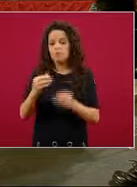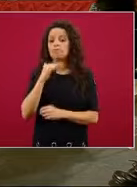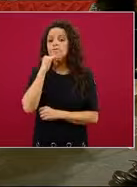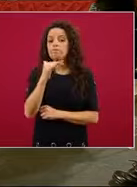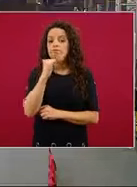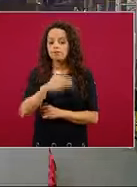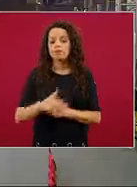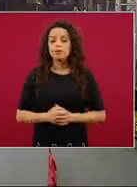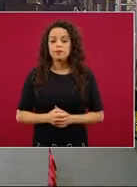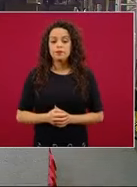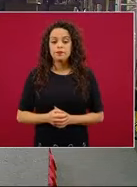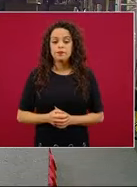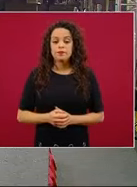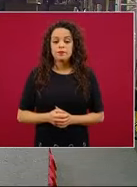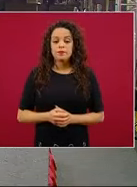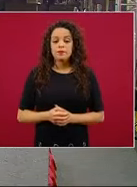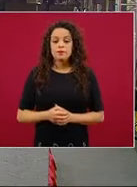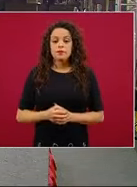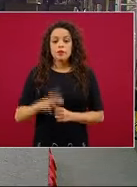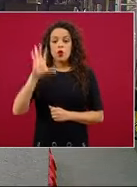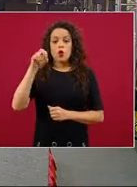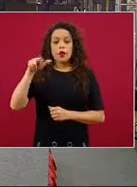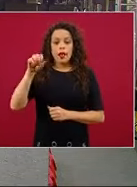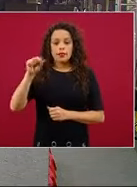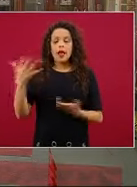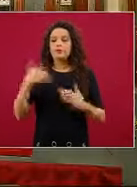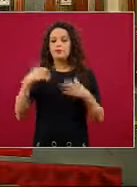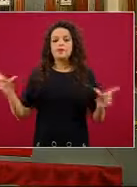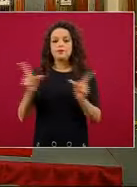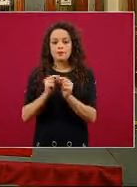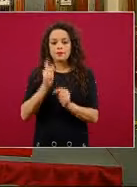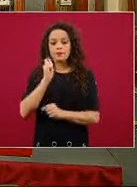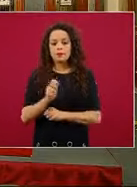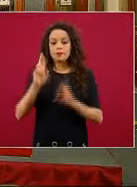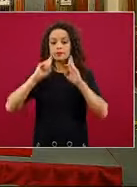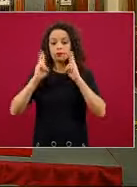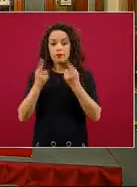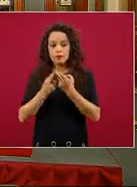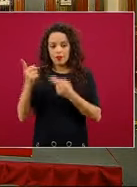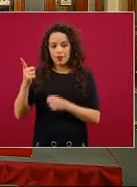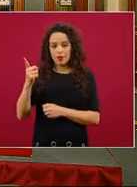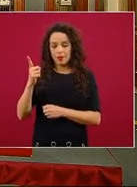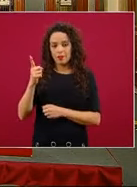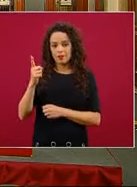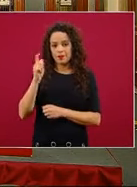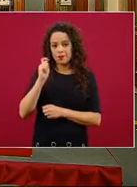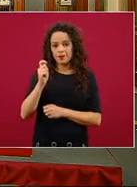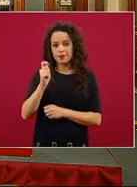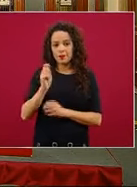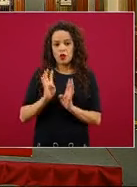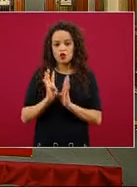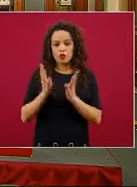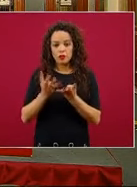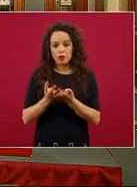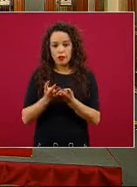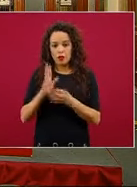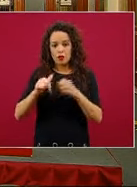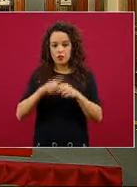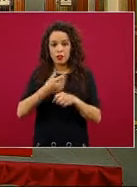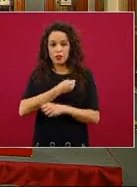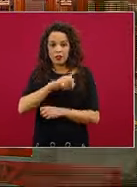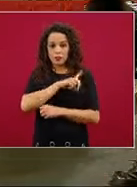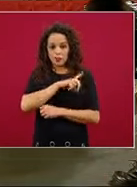¿Man? CONASA. En síntesis, la reunión del Consejo Nacional de Salud, que hoy tuvimos la sesión plenaria, ayer tuvimos la sesión